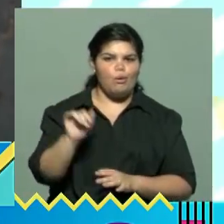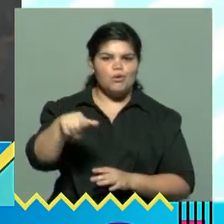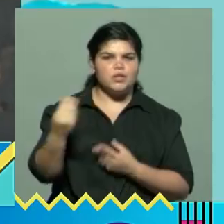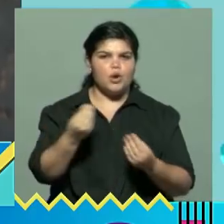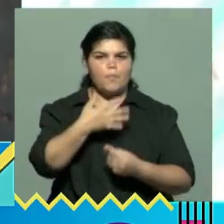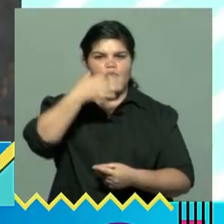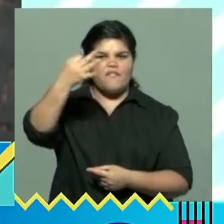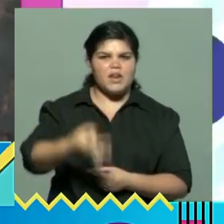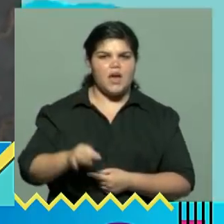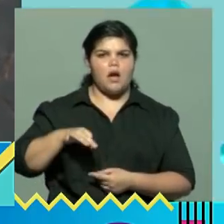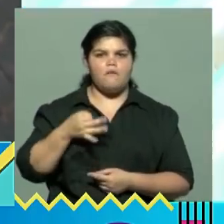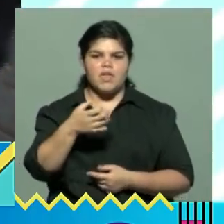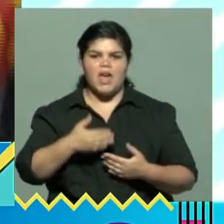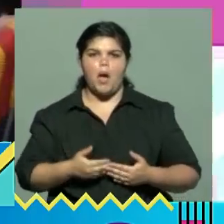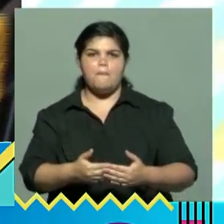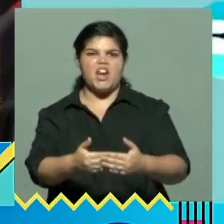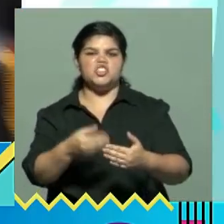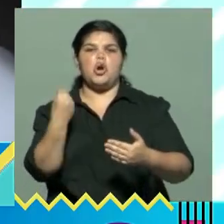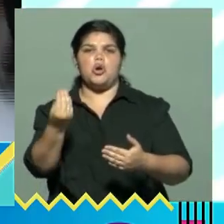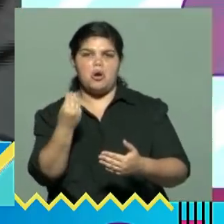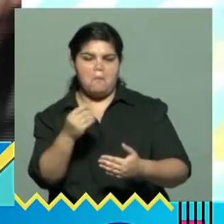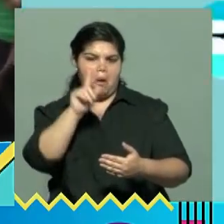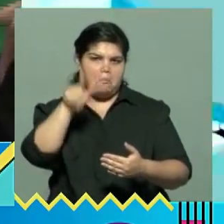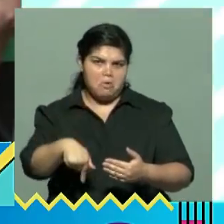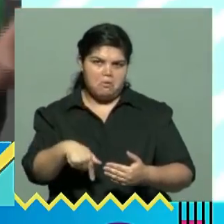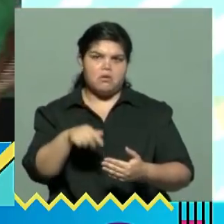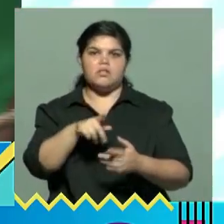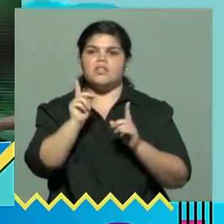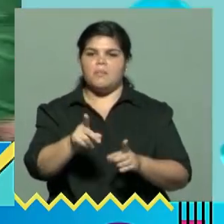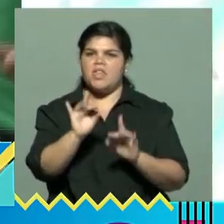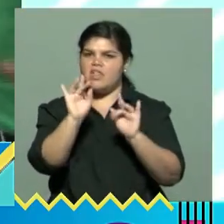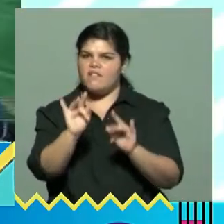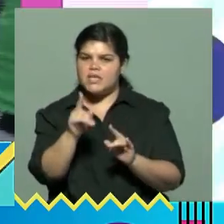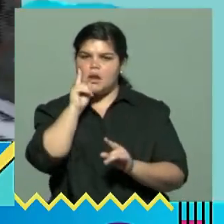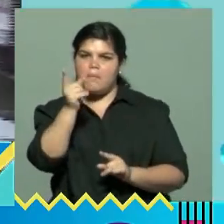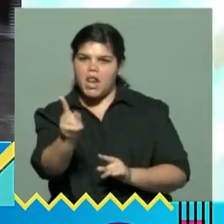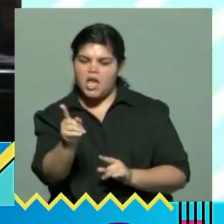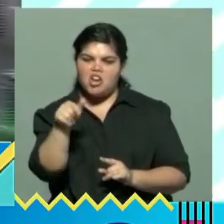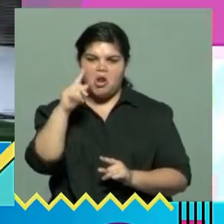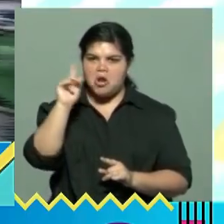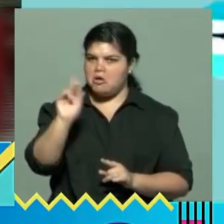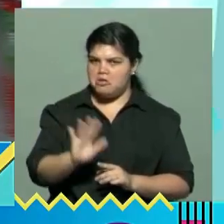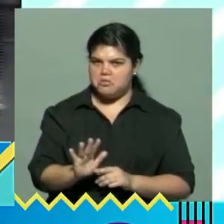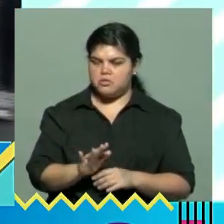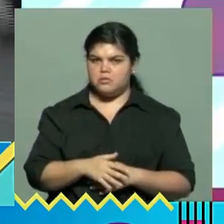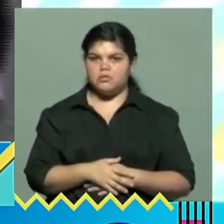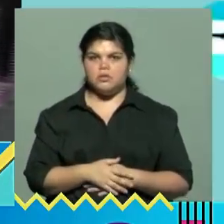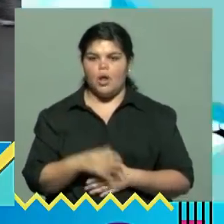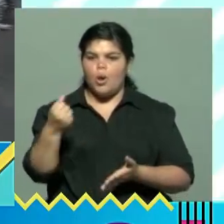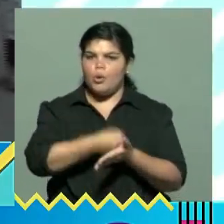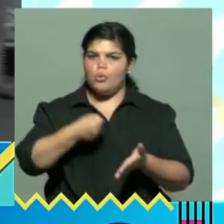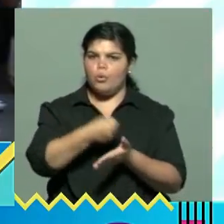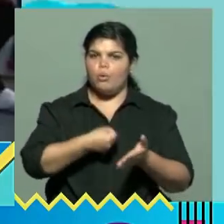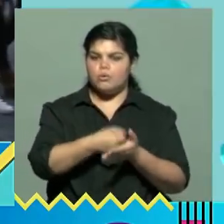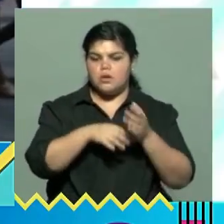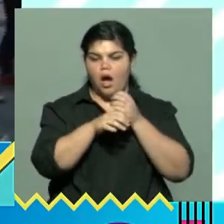de, digamos, de un embarazo, de una situación, digamos, complicada, de riesgo. Digamos que digamos, la lucha por el